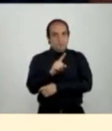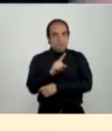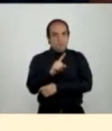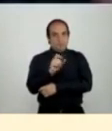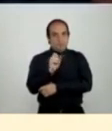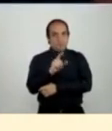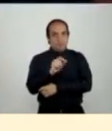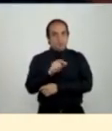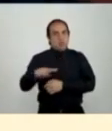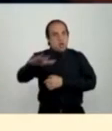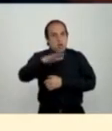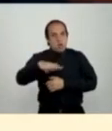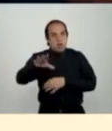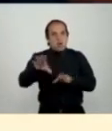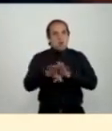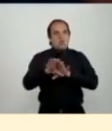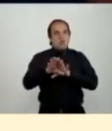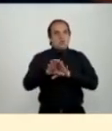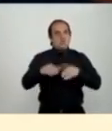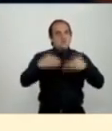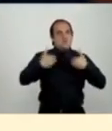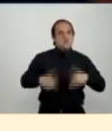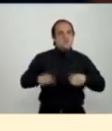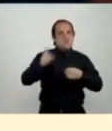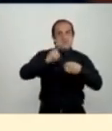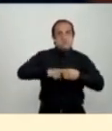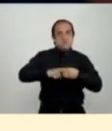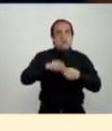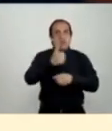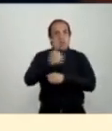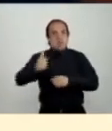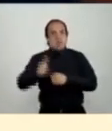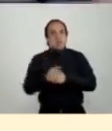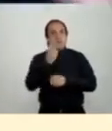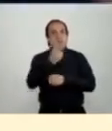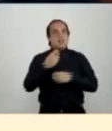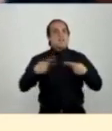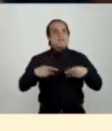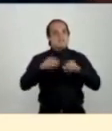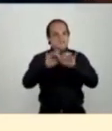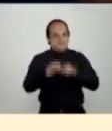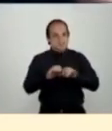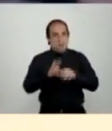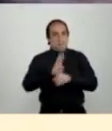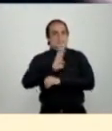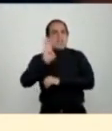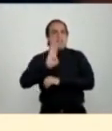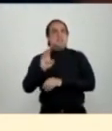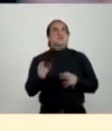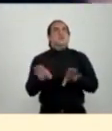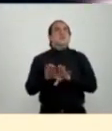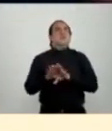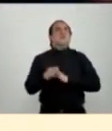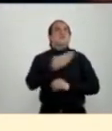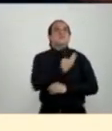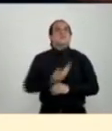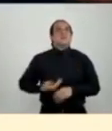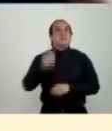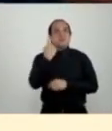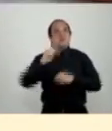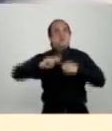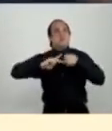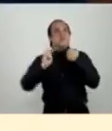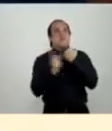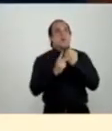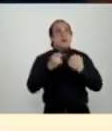ese mismo espacio como tan protagónico, ¿no? Eso de que un escritor fuera como una especie de presidente de un país